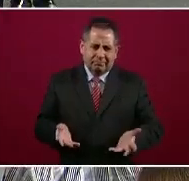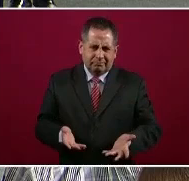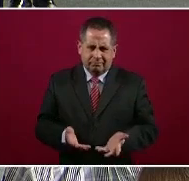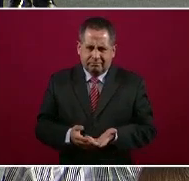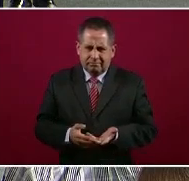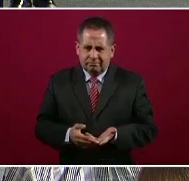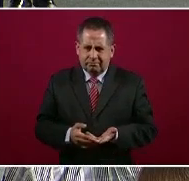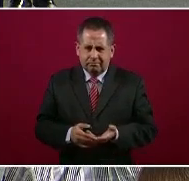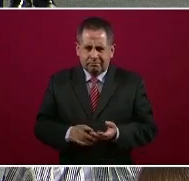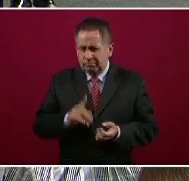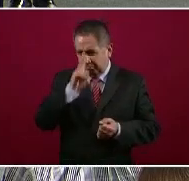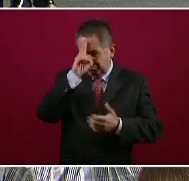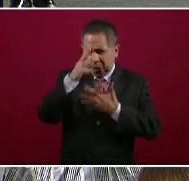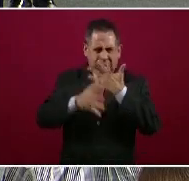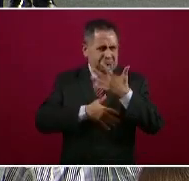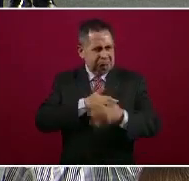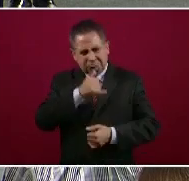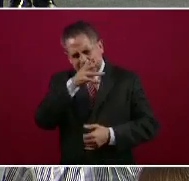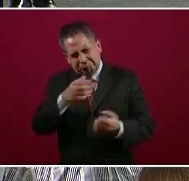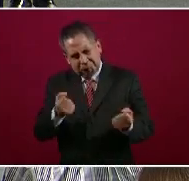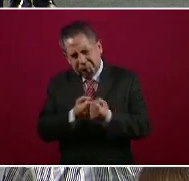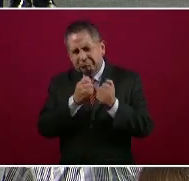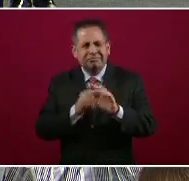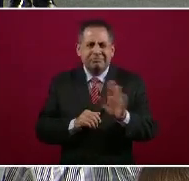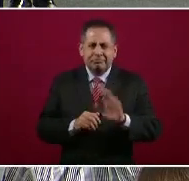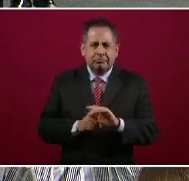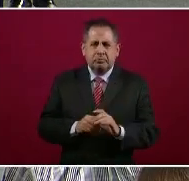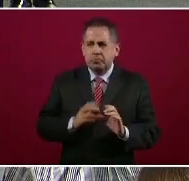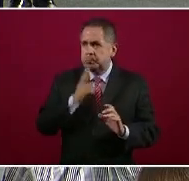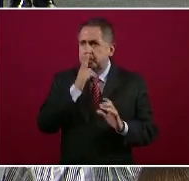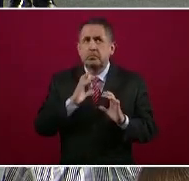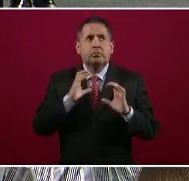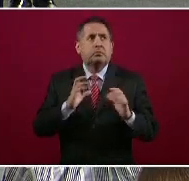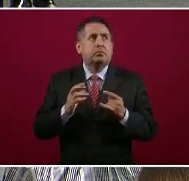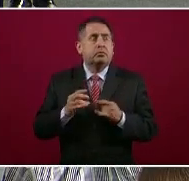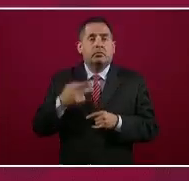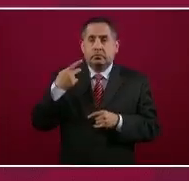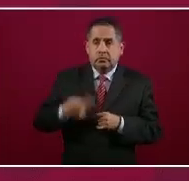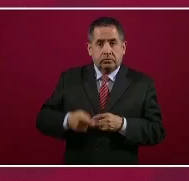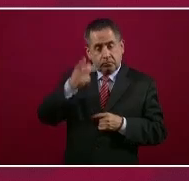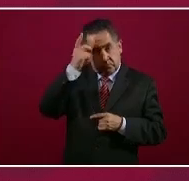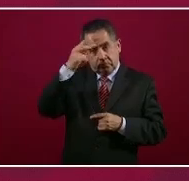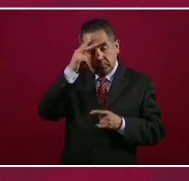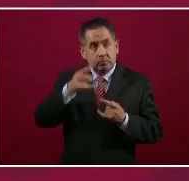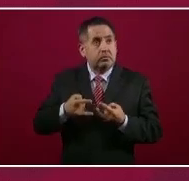no haya violencia que se cuide el patrimonio histórico